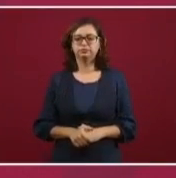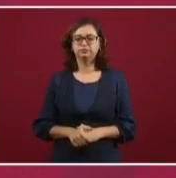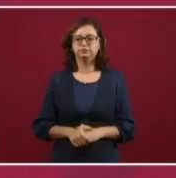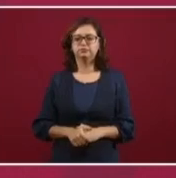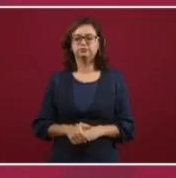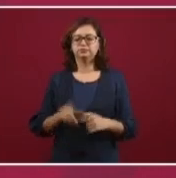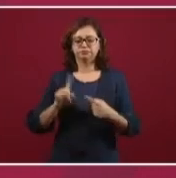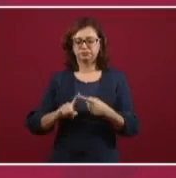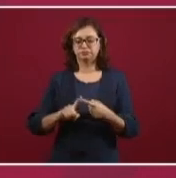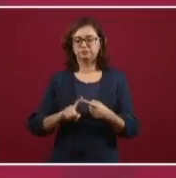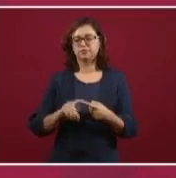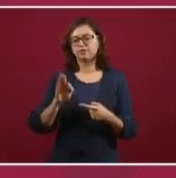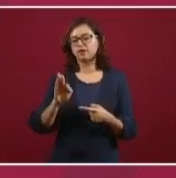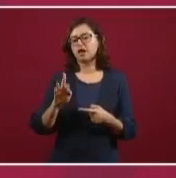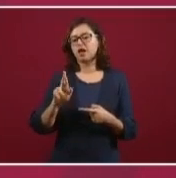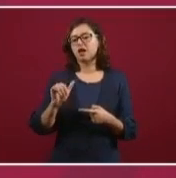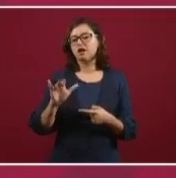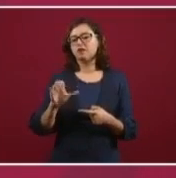Francisco y Madero,